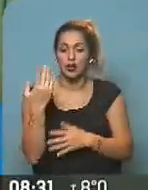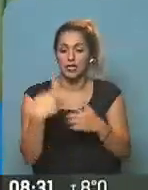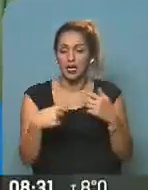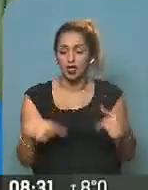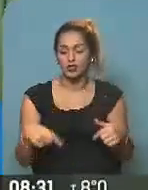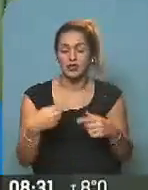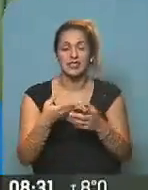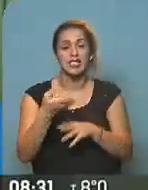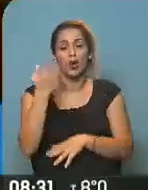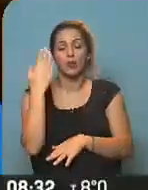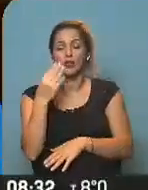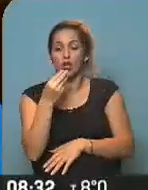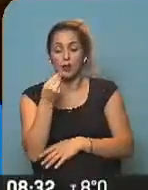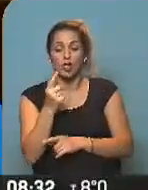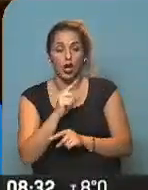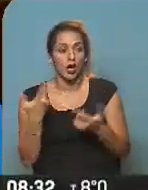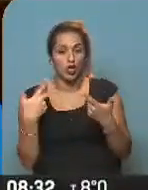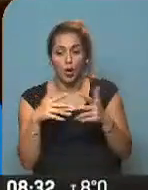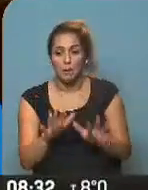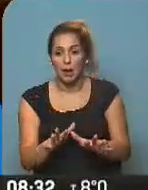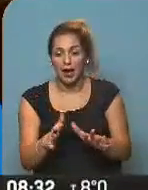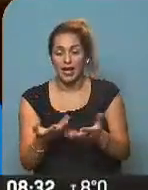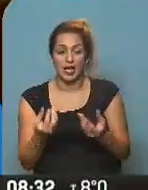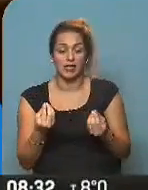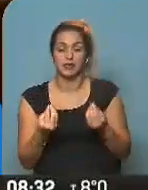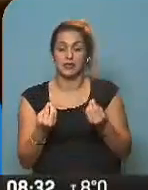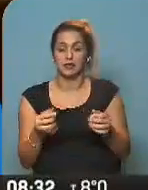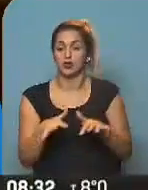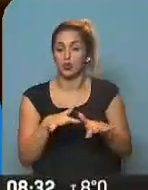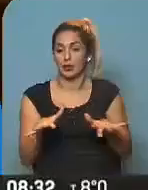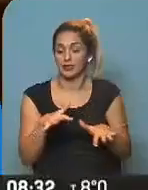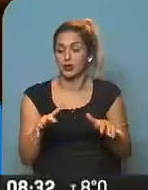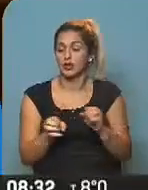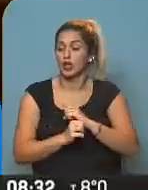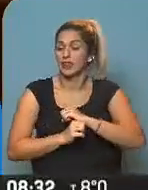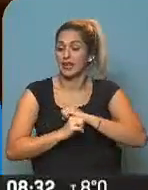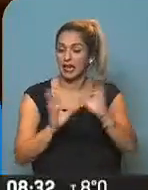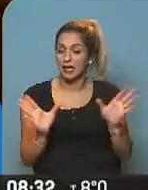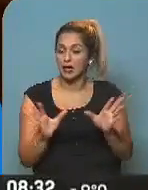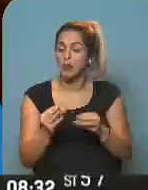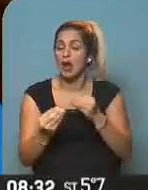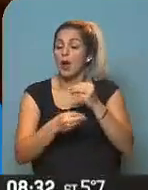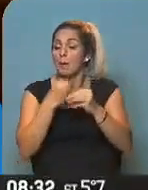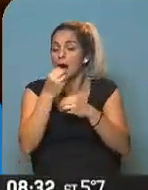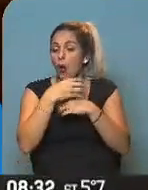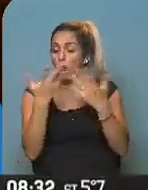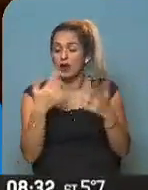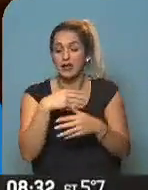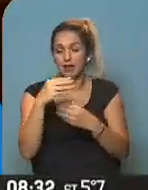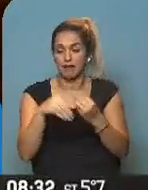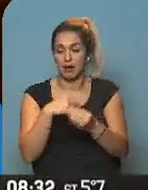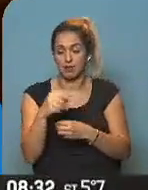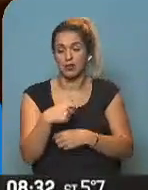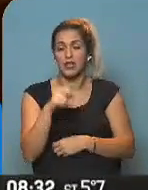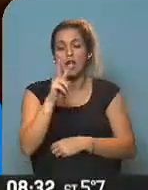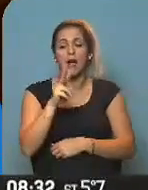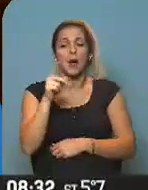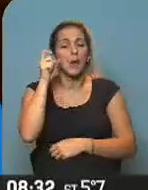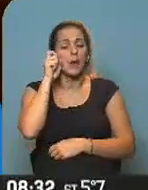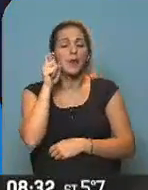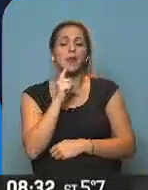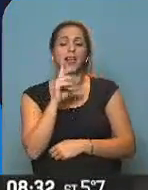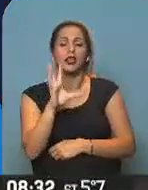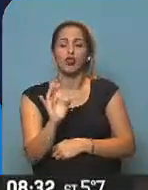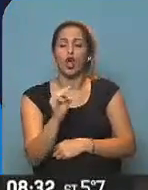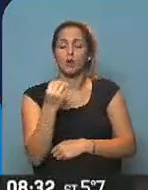aumento de alimentos que no cesa, es realmente una situación, digamos, agobiante para cualquier familia tipo. El veto es una facultad presidencial